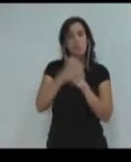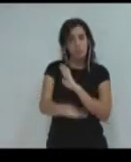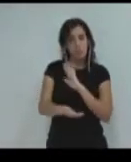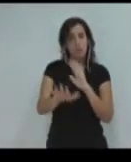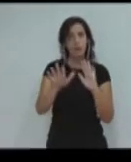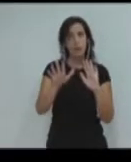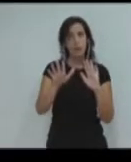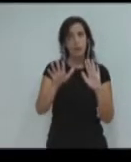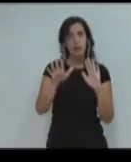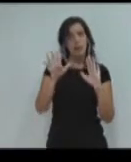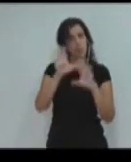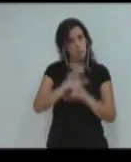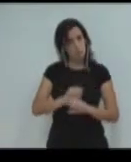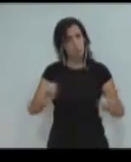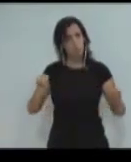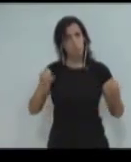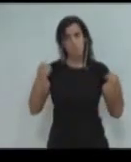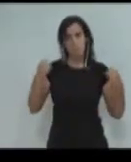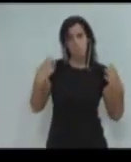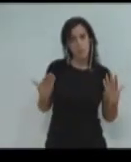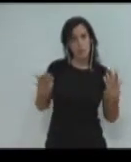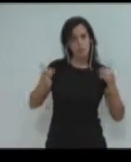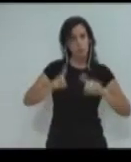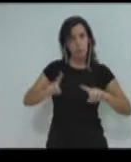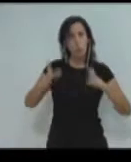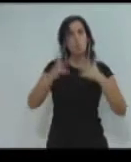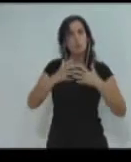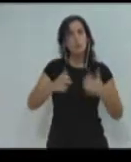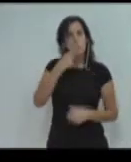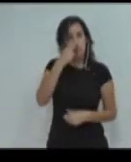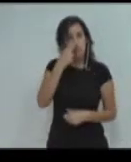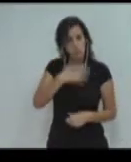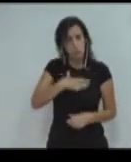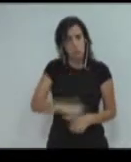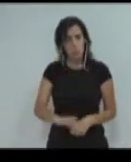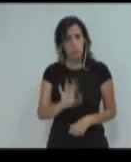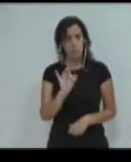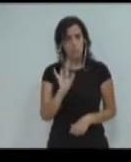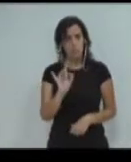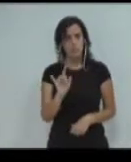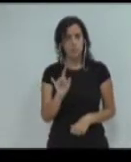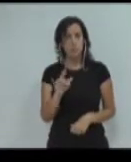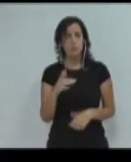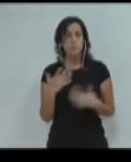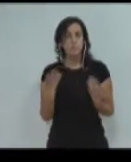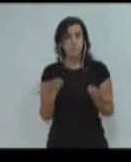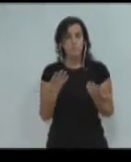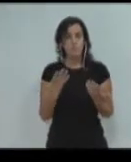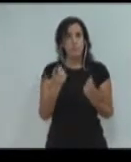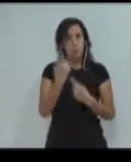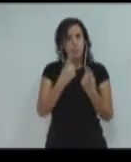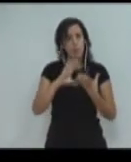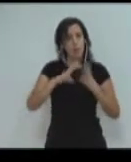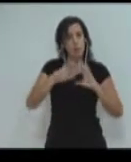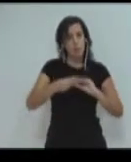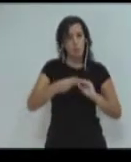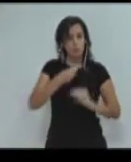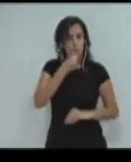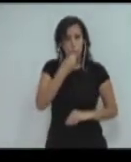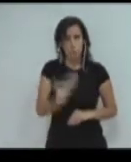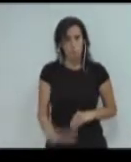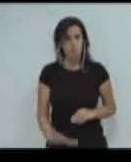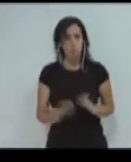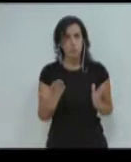no podamos ser diplomáticos o no podamos hacer un texto interesante. Yo creo que hay adaptaciones muy conseguidas. De